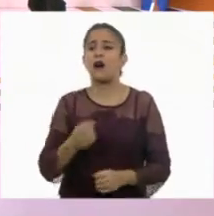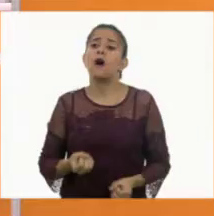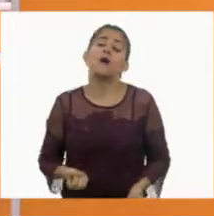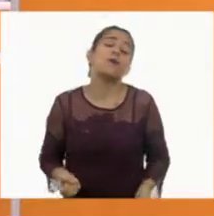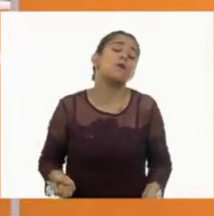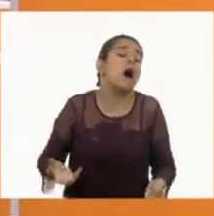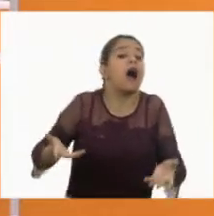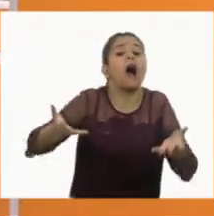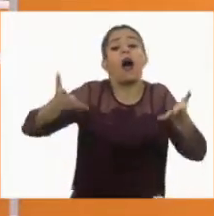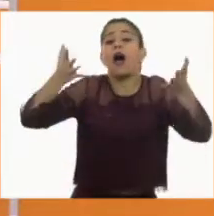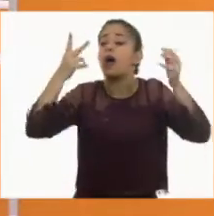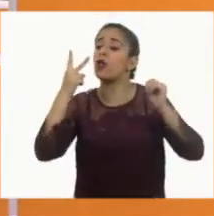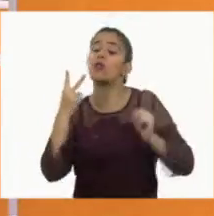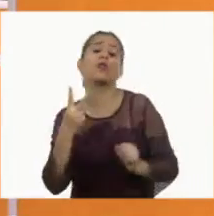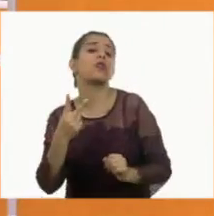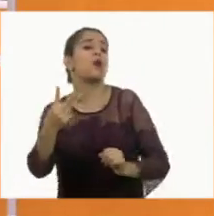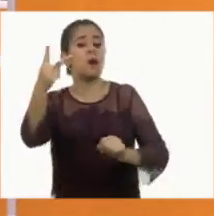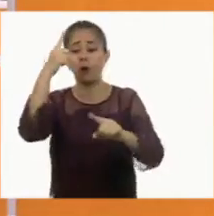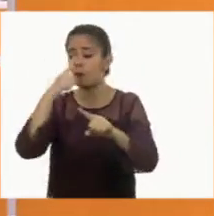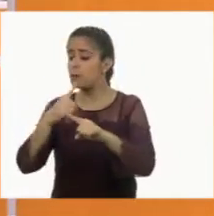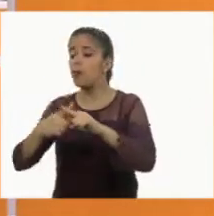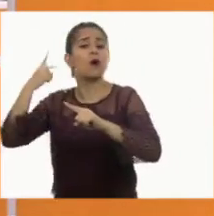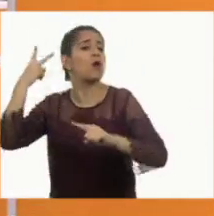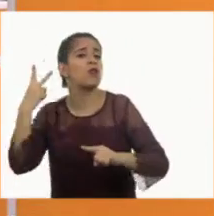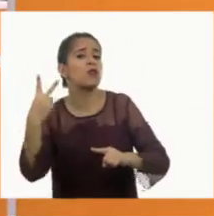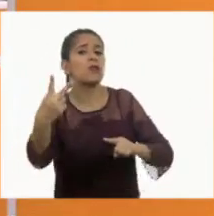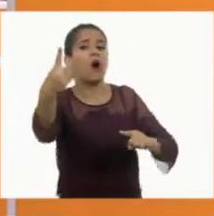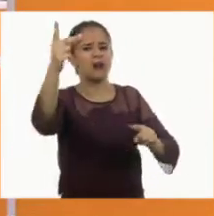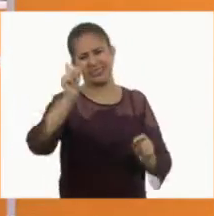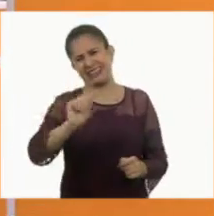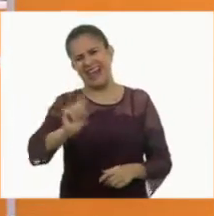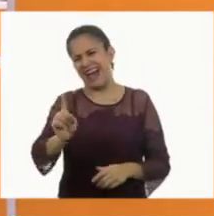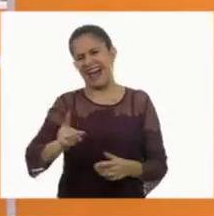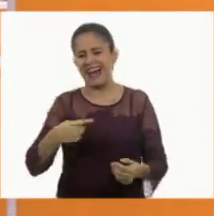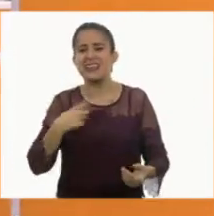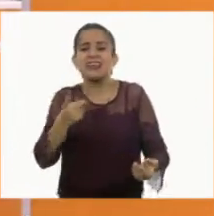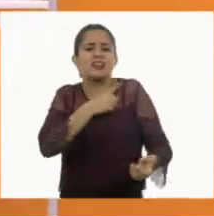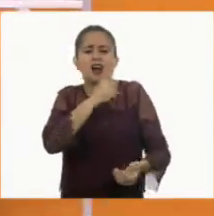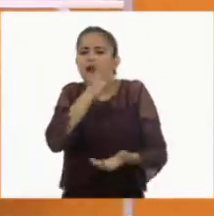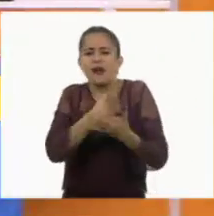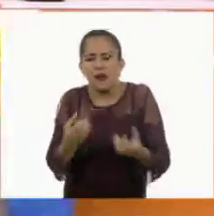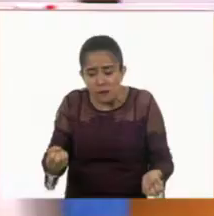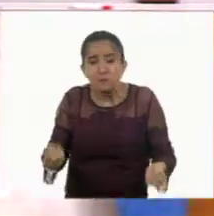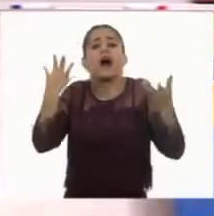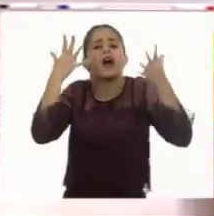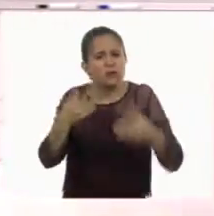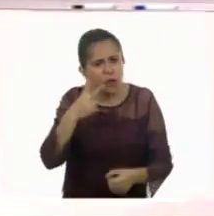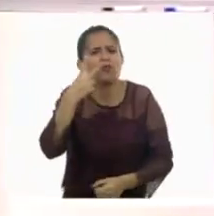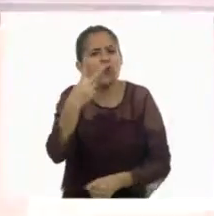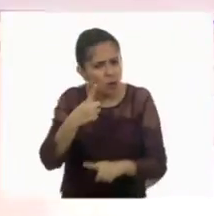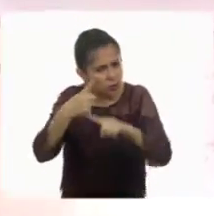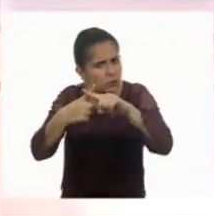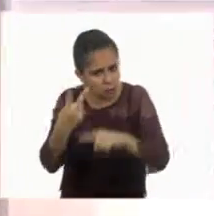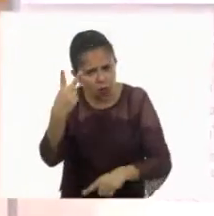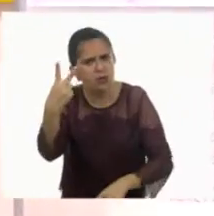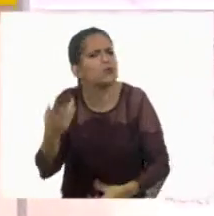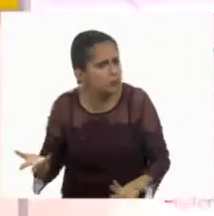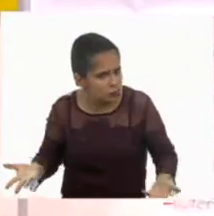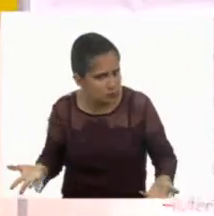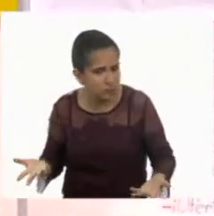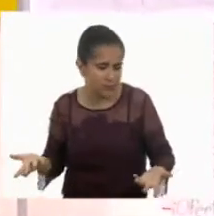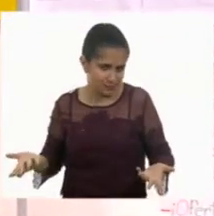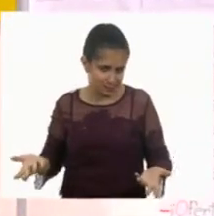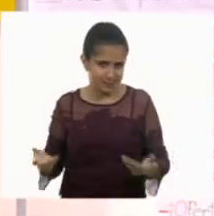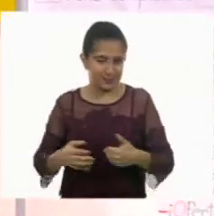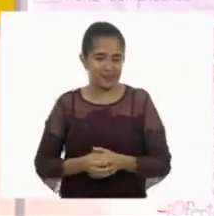es 2 por 2? No. Es más sencillo, pero sí, toda pregunta. Por ejemplo,